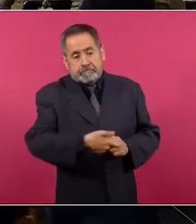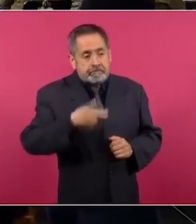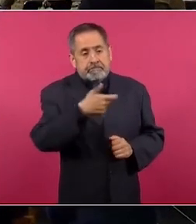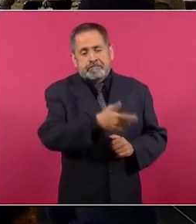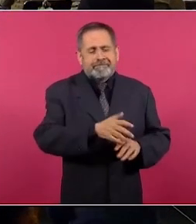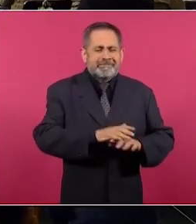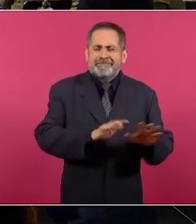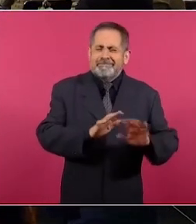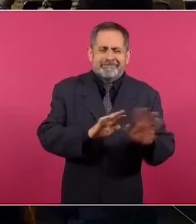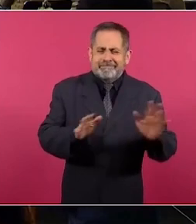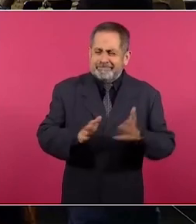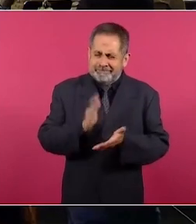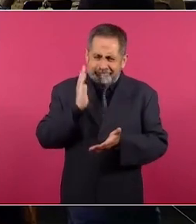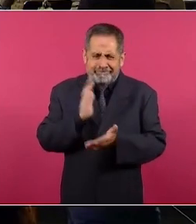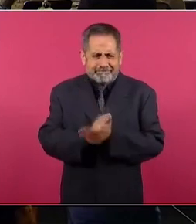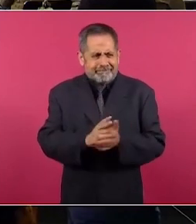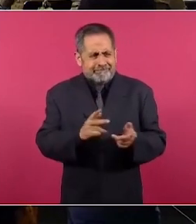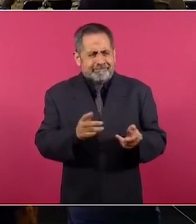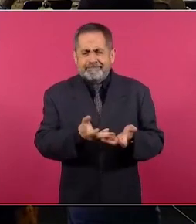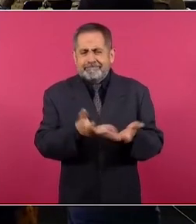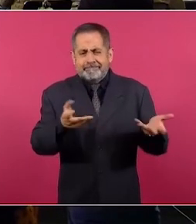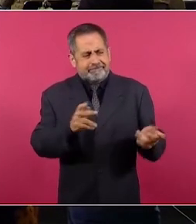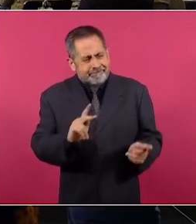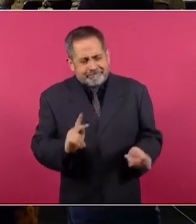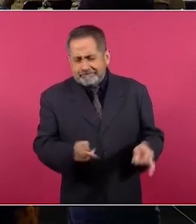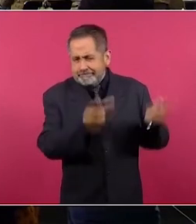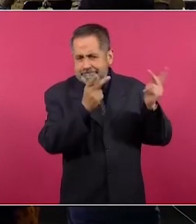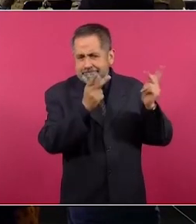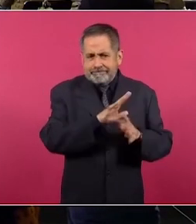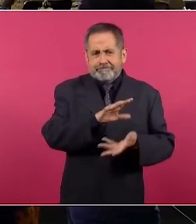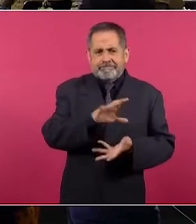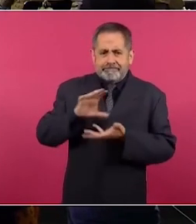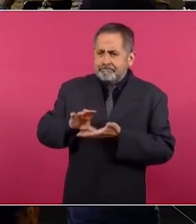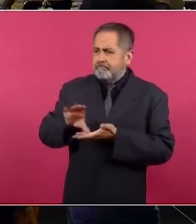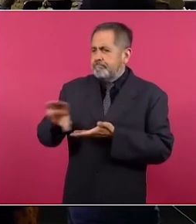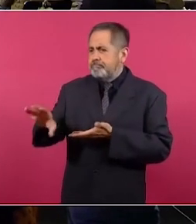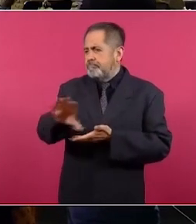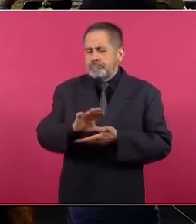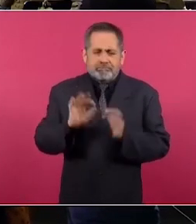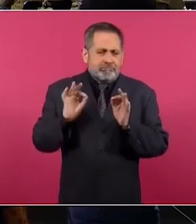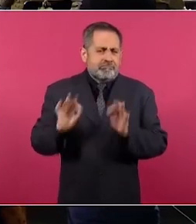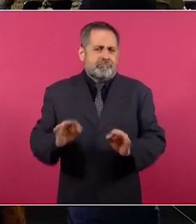que no sigamos gastando dinero